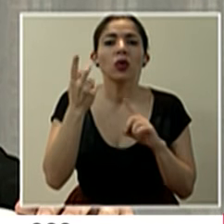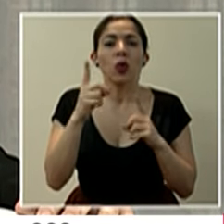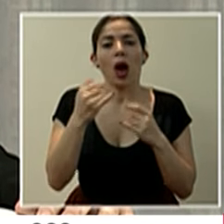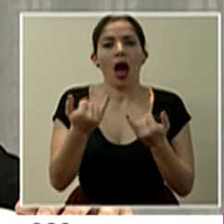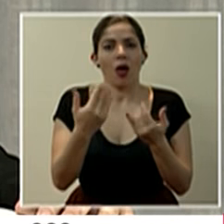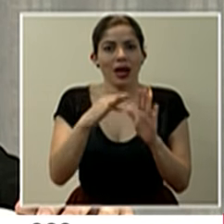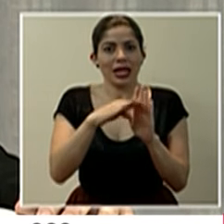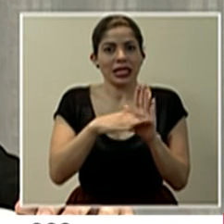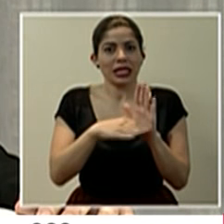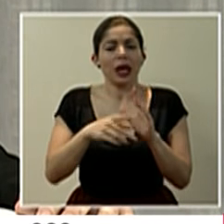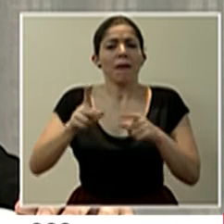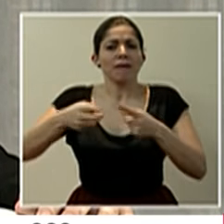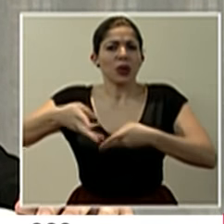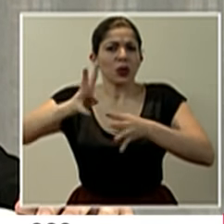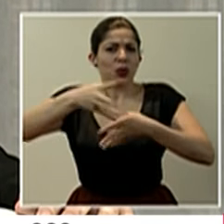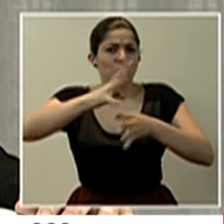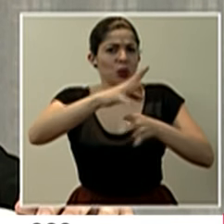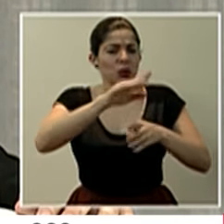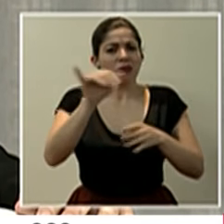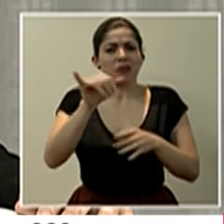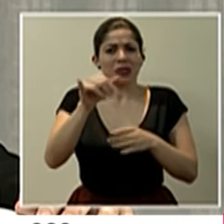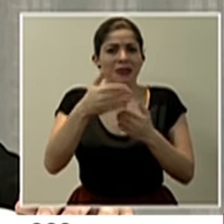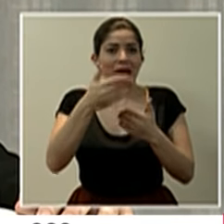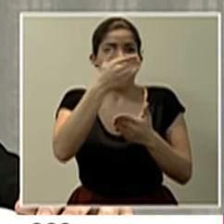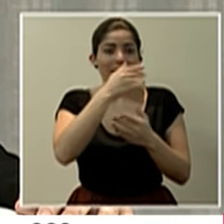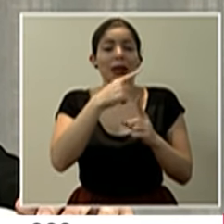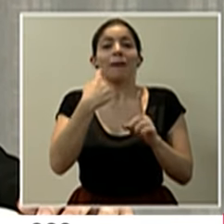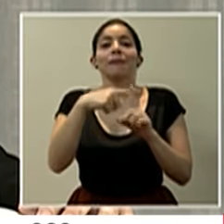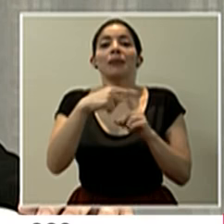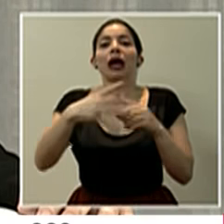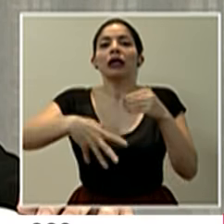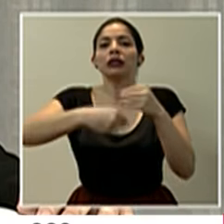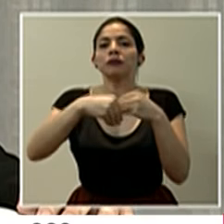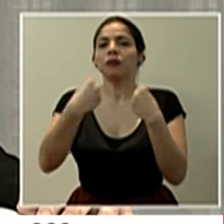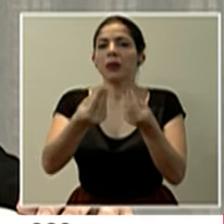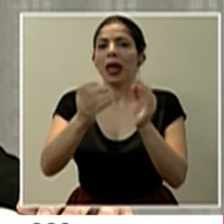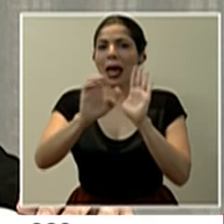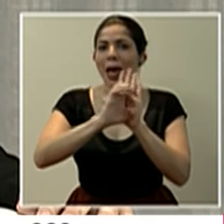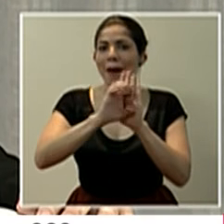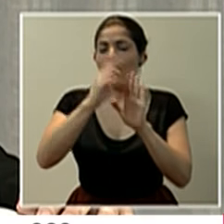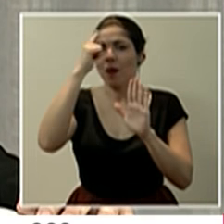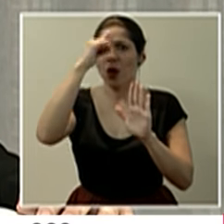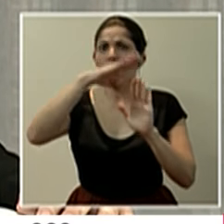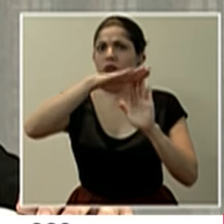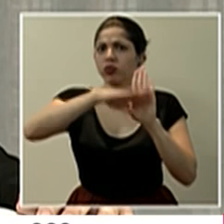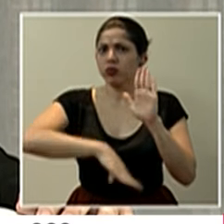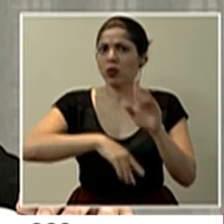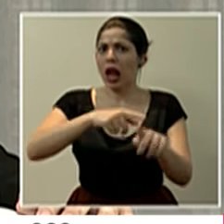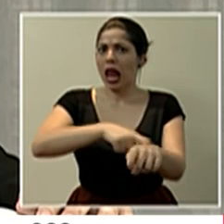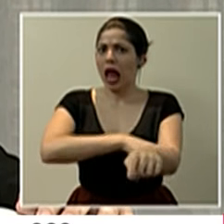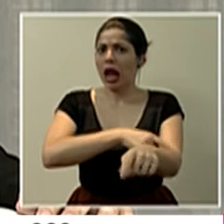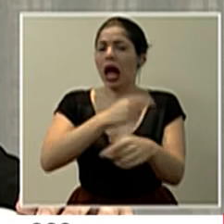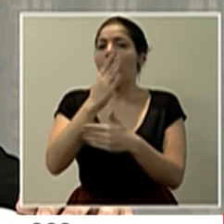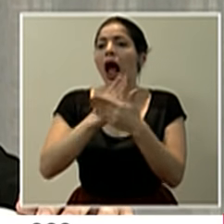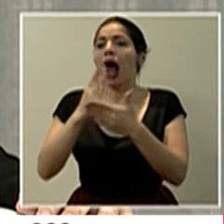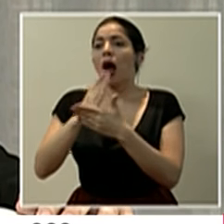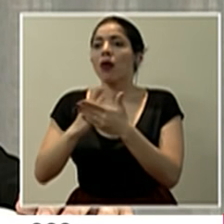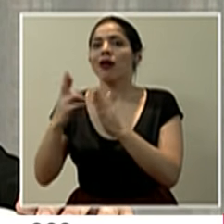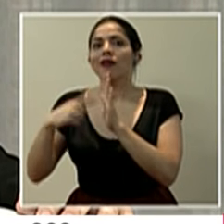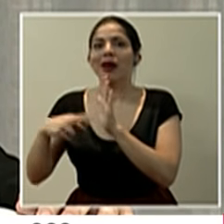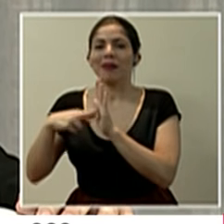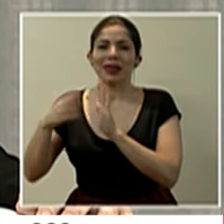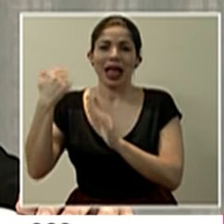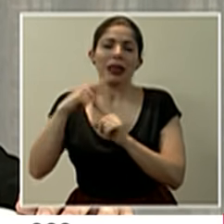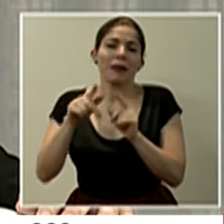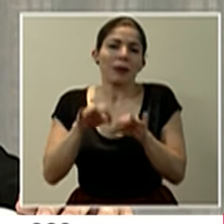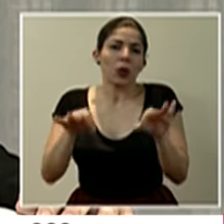medios electrónicos, son las mismas excepciones que ya existían, pero para ponerles unos ejemplos, porque la lista es bastante amplia, pueda que en algunas sea reiterativo lo que ya he